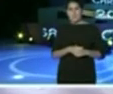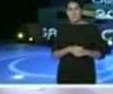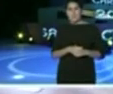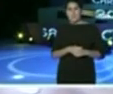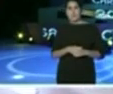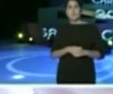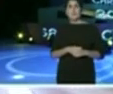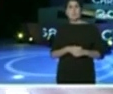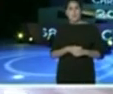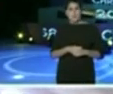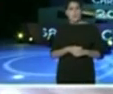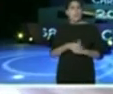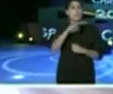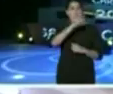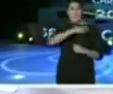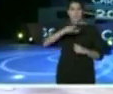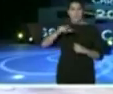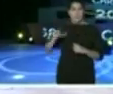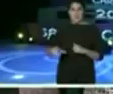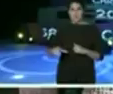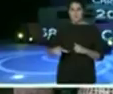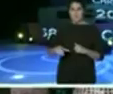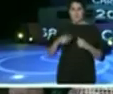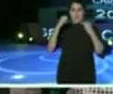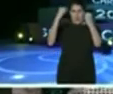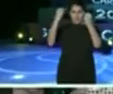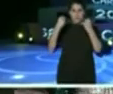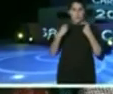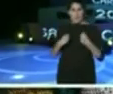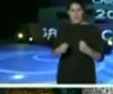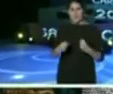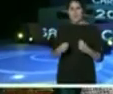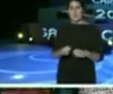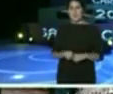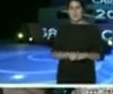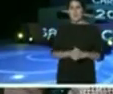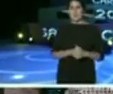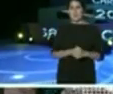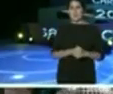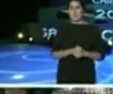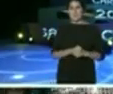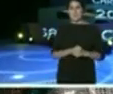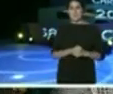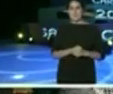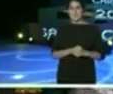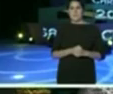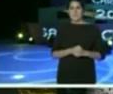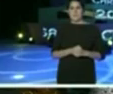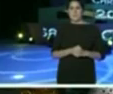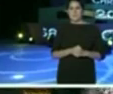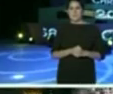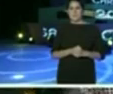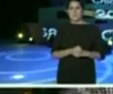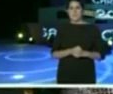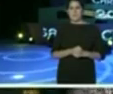Que vayan subiendo las autoridades en lo que entregamos el último premio no institucional. Exacto, nos faltaba el premio La Sonrisa de un Niño, que lo va a